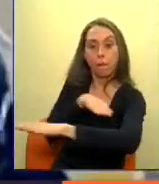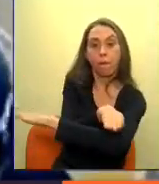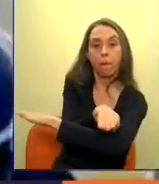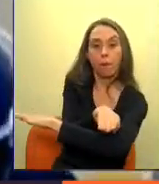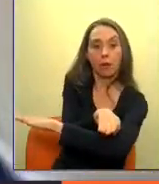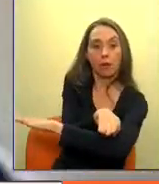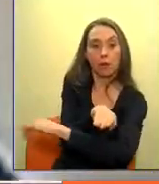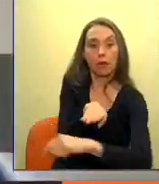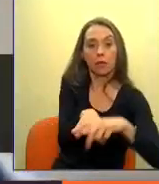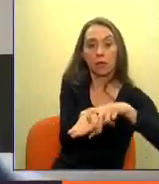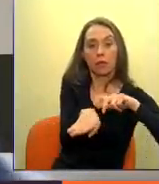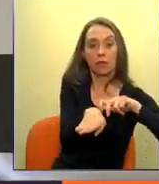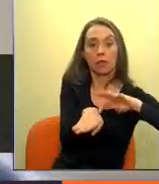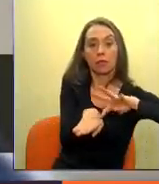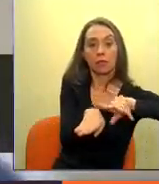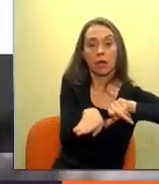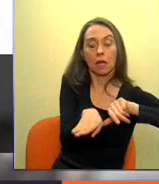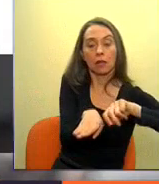otros planes